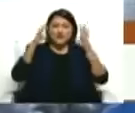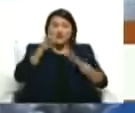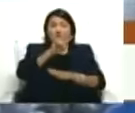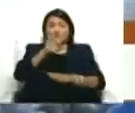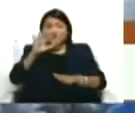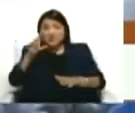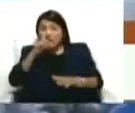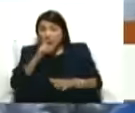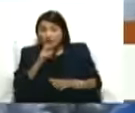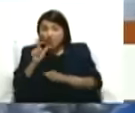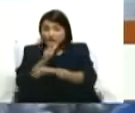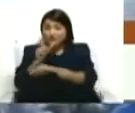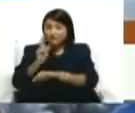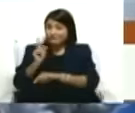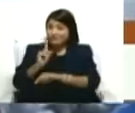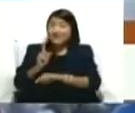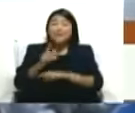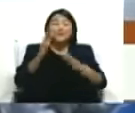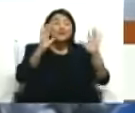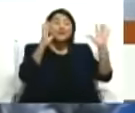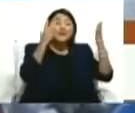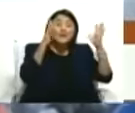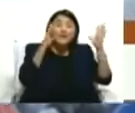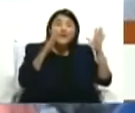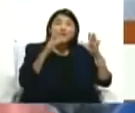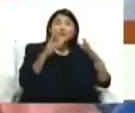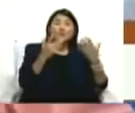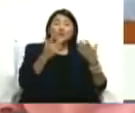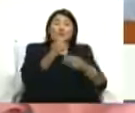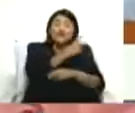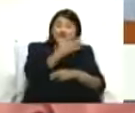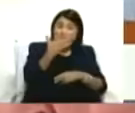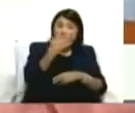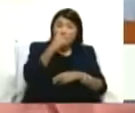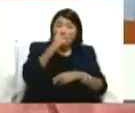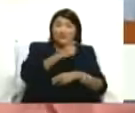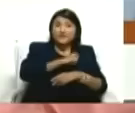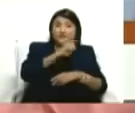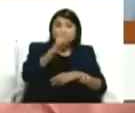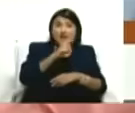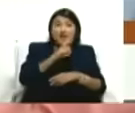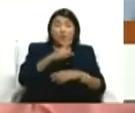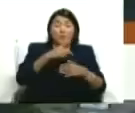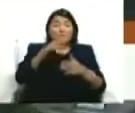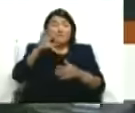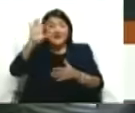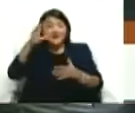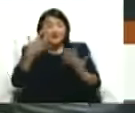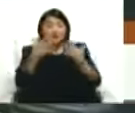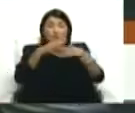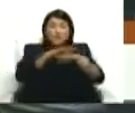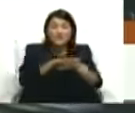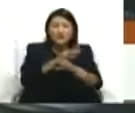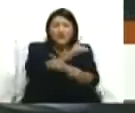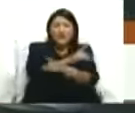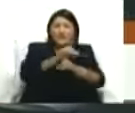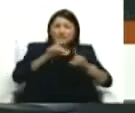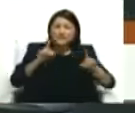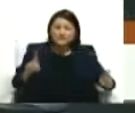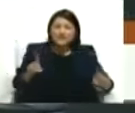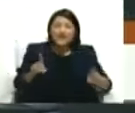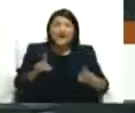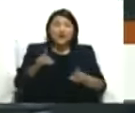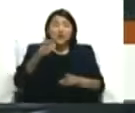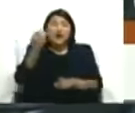estamos celebrando 25 años de un proyecto país de inclusión, de democracia, de garantía de los